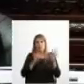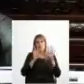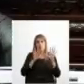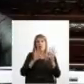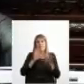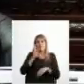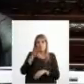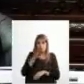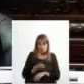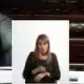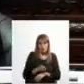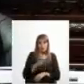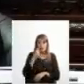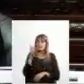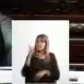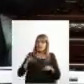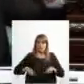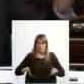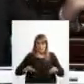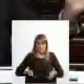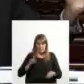la ineficiencia de la Intendencia de Montevideo.